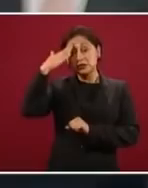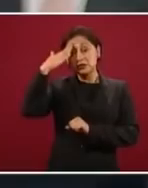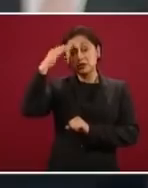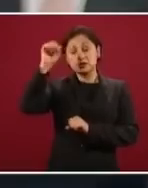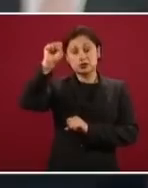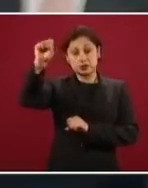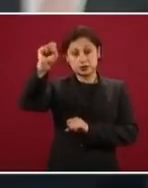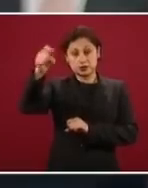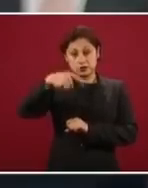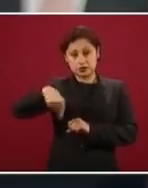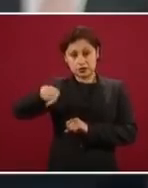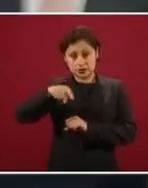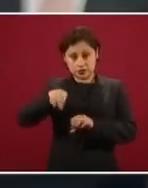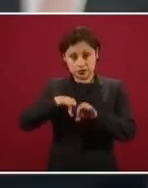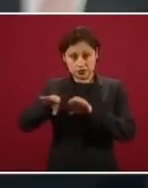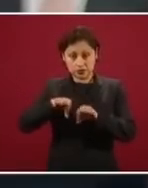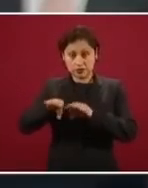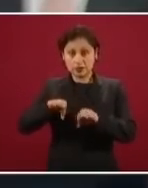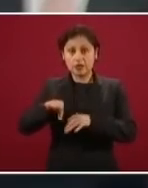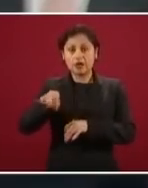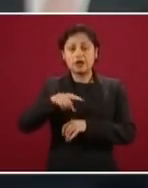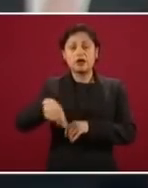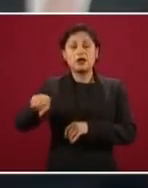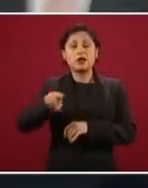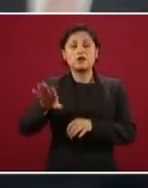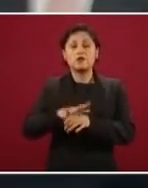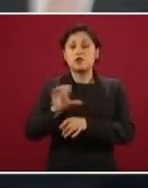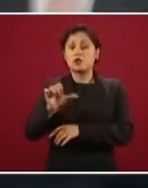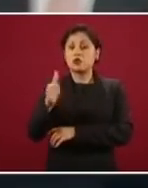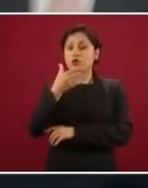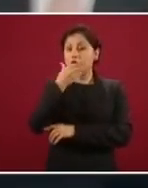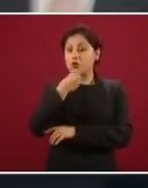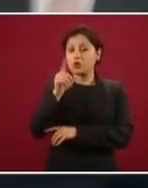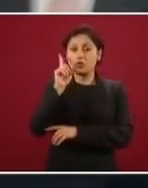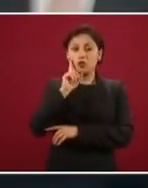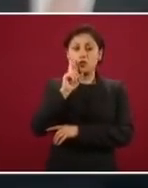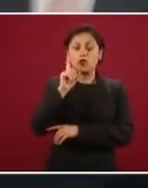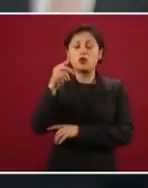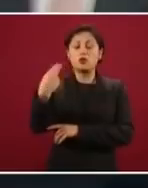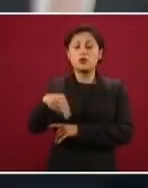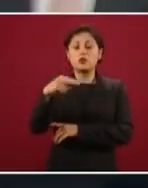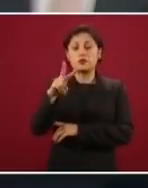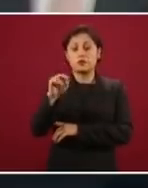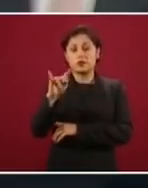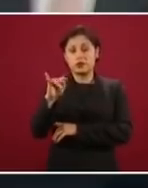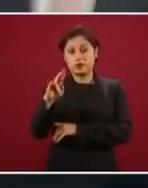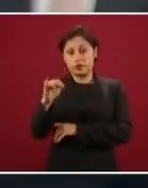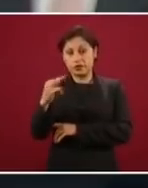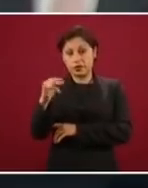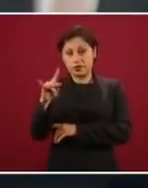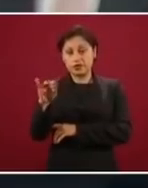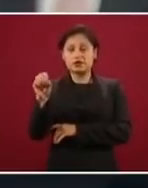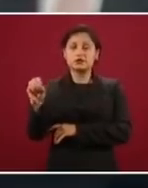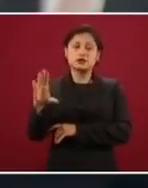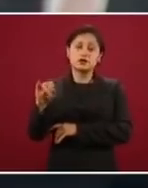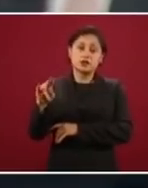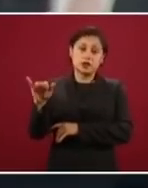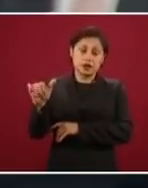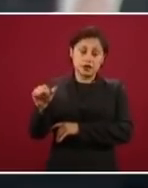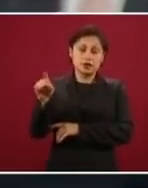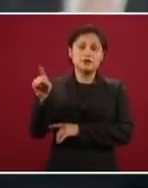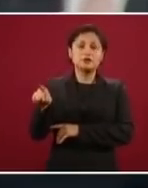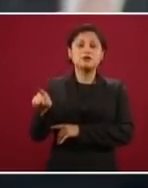nosotros la empresa en este caso el giner víctor hernández del ceneam nos